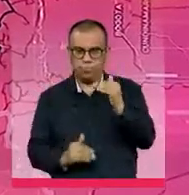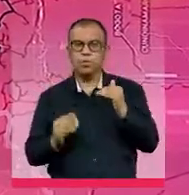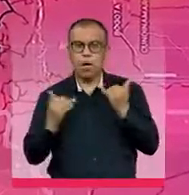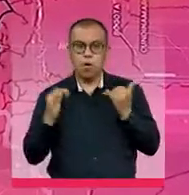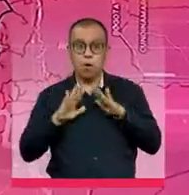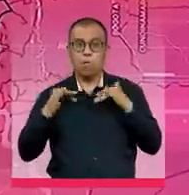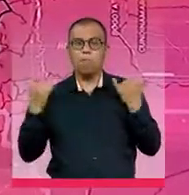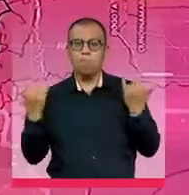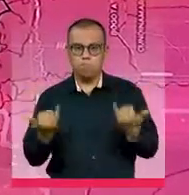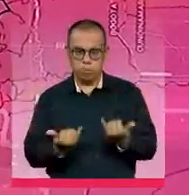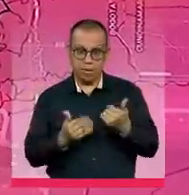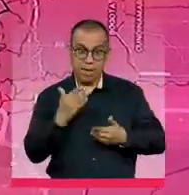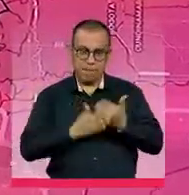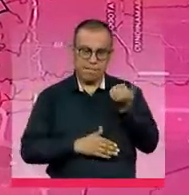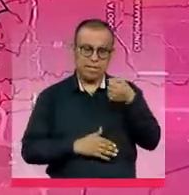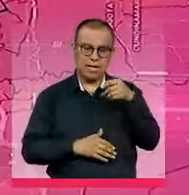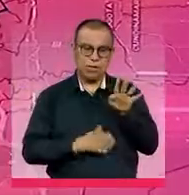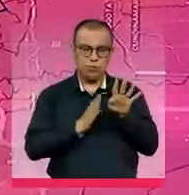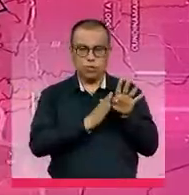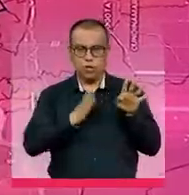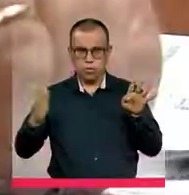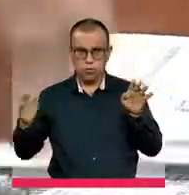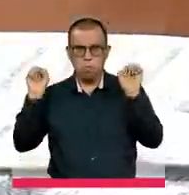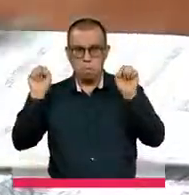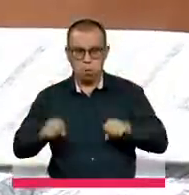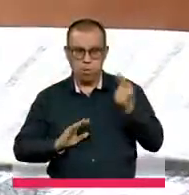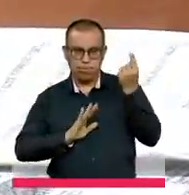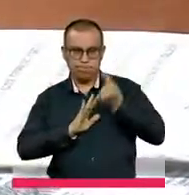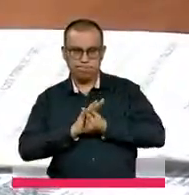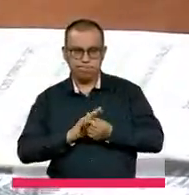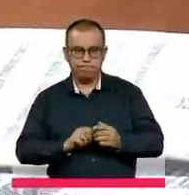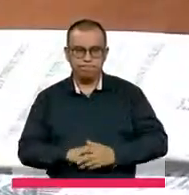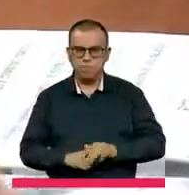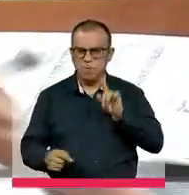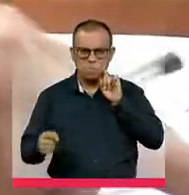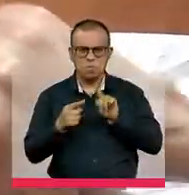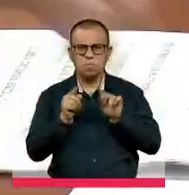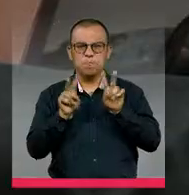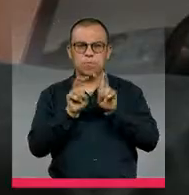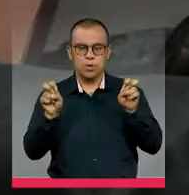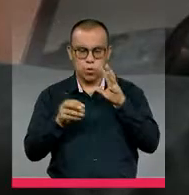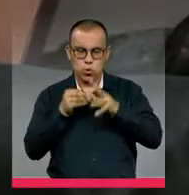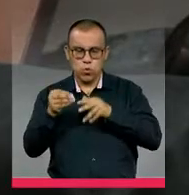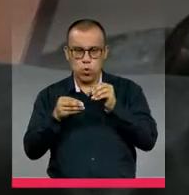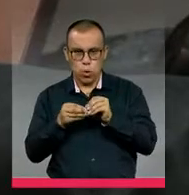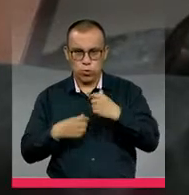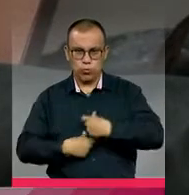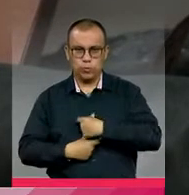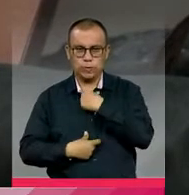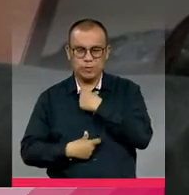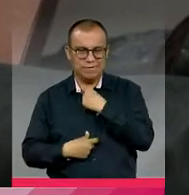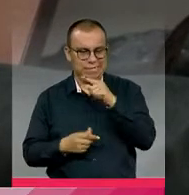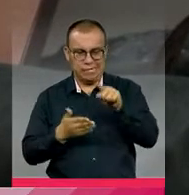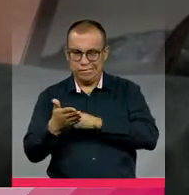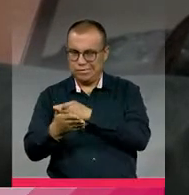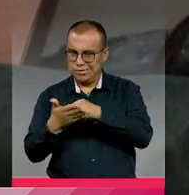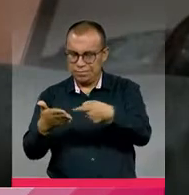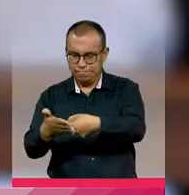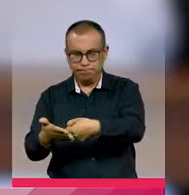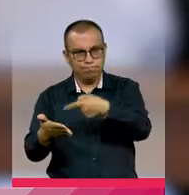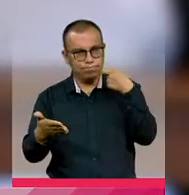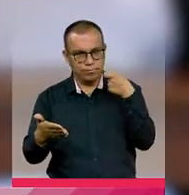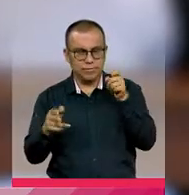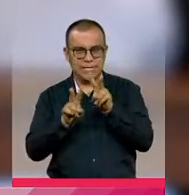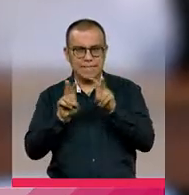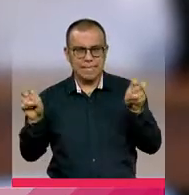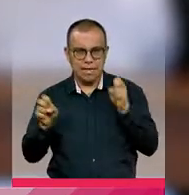se permite desde los 14 años. La iniciativa pretende reformar el Código Civil para eliminar la posibilidad del